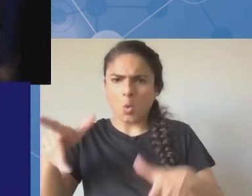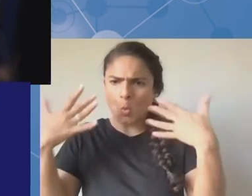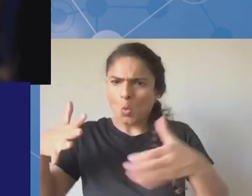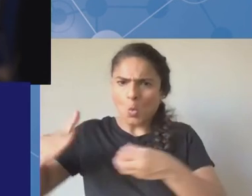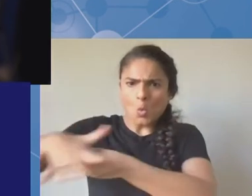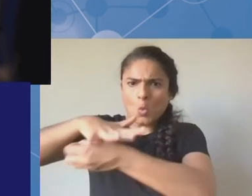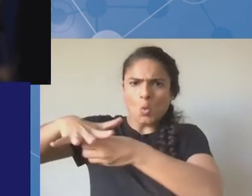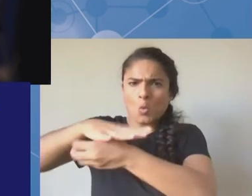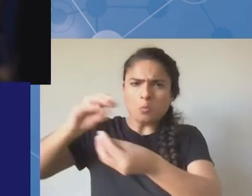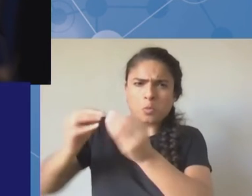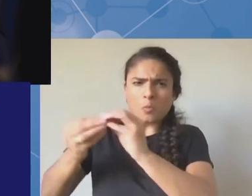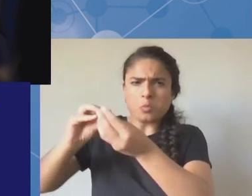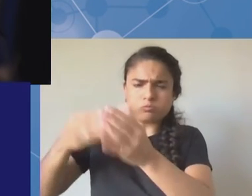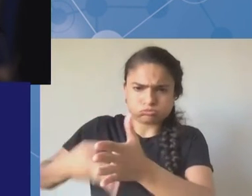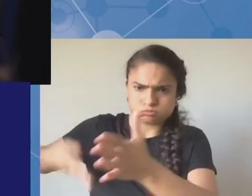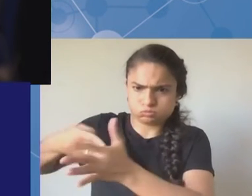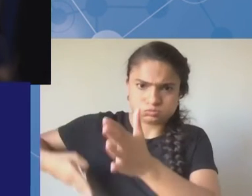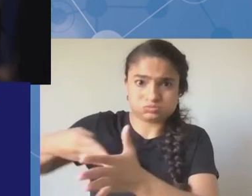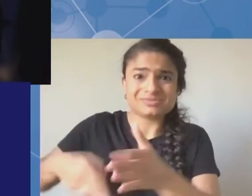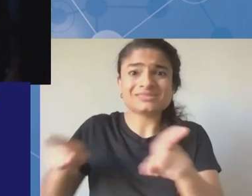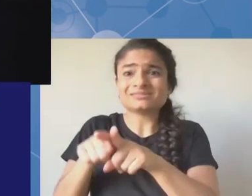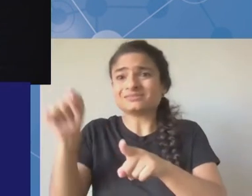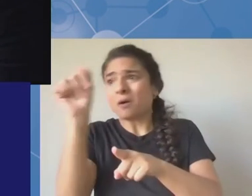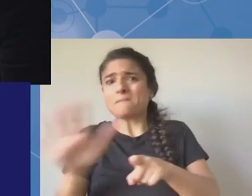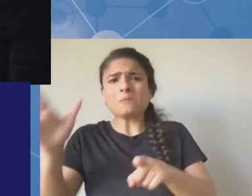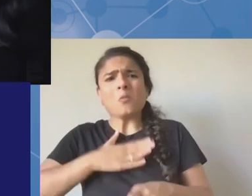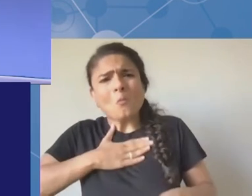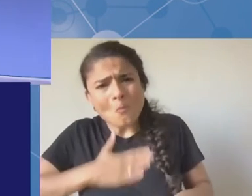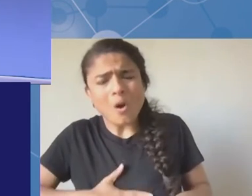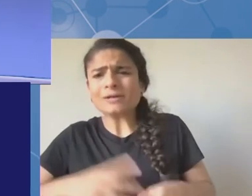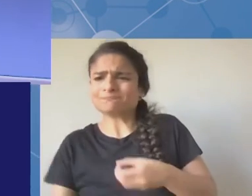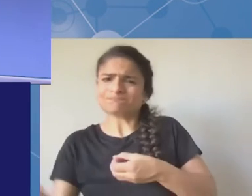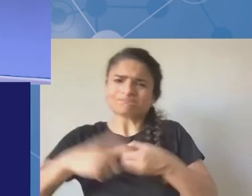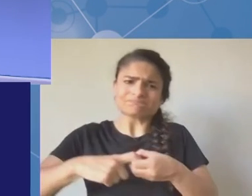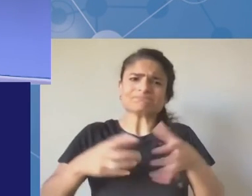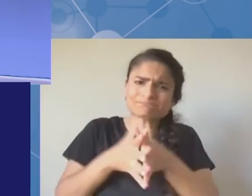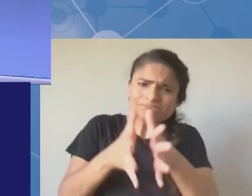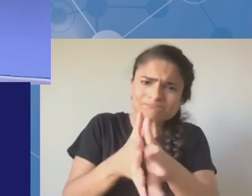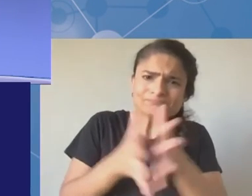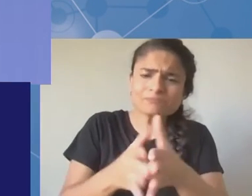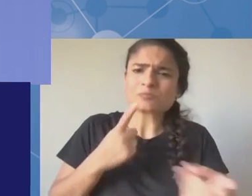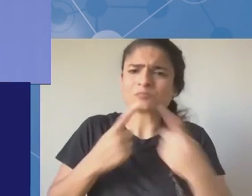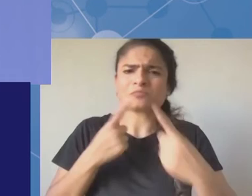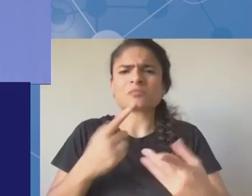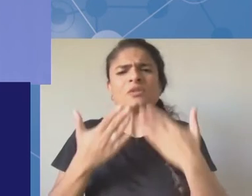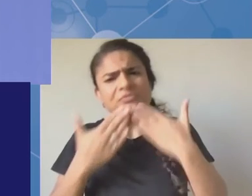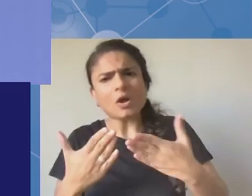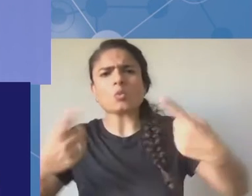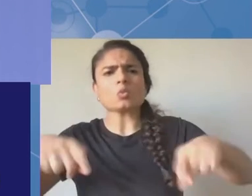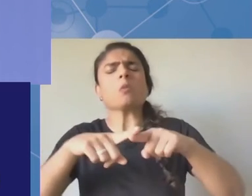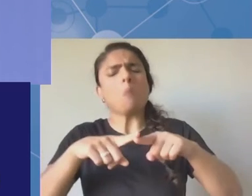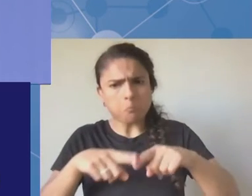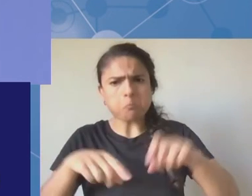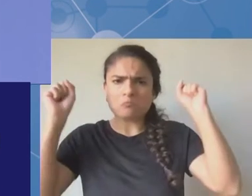lejanas como Myanmar, de zonas de donde es muy difícil participar en debates tan